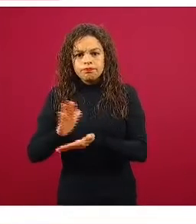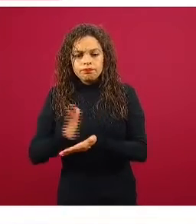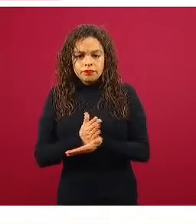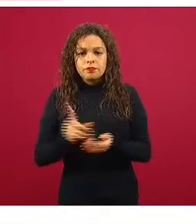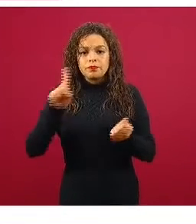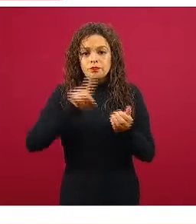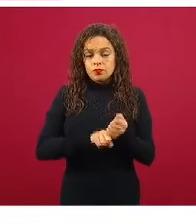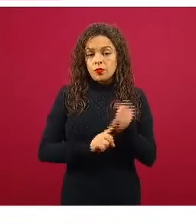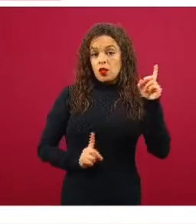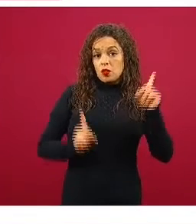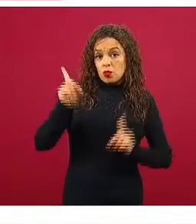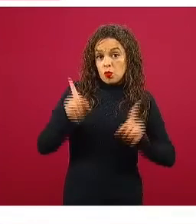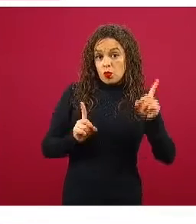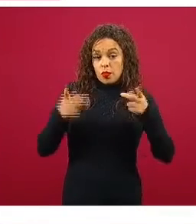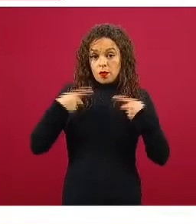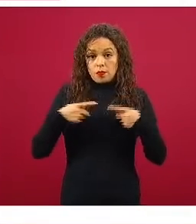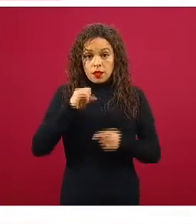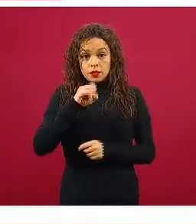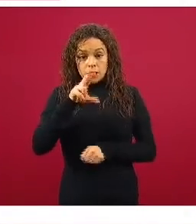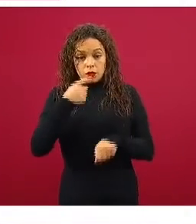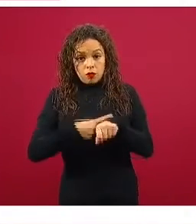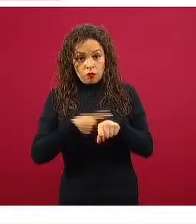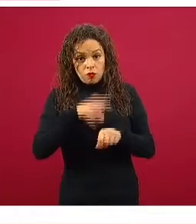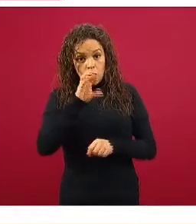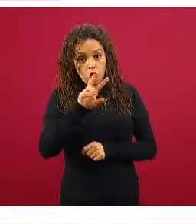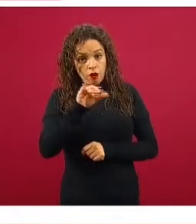de COVID-19. Ya lo